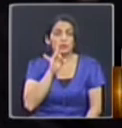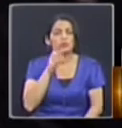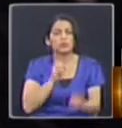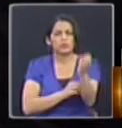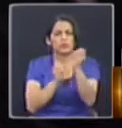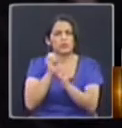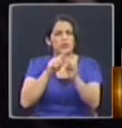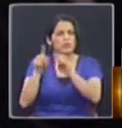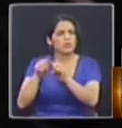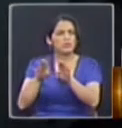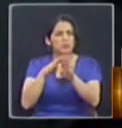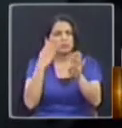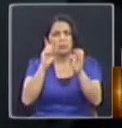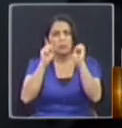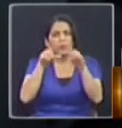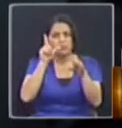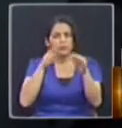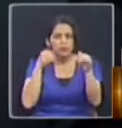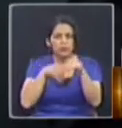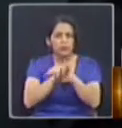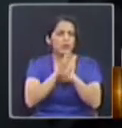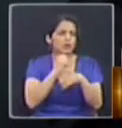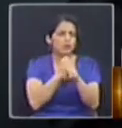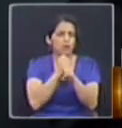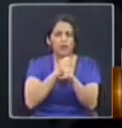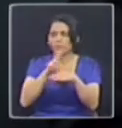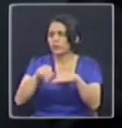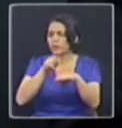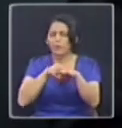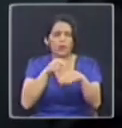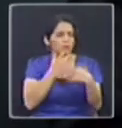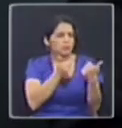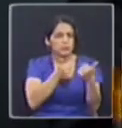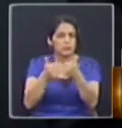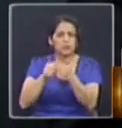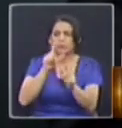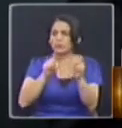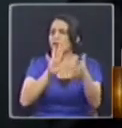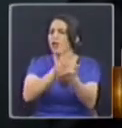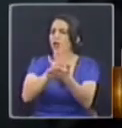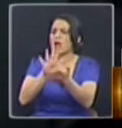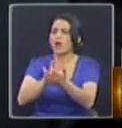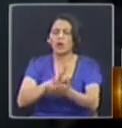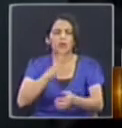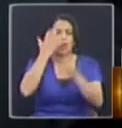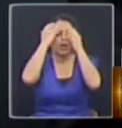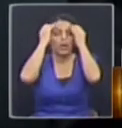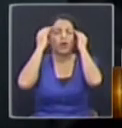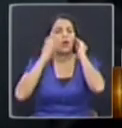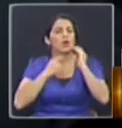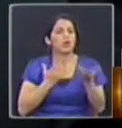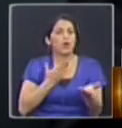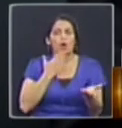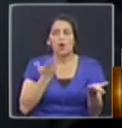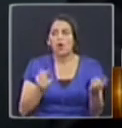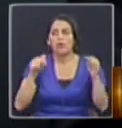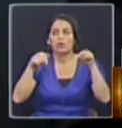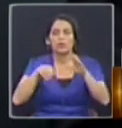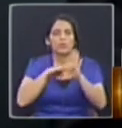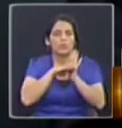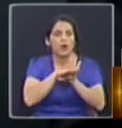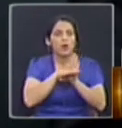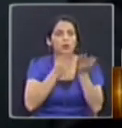sin problema alguno. Pedirle al público en general la confianza, la tranquilidad de que es un banco sano, es un